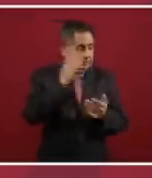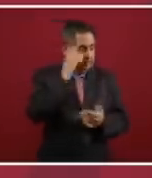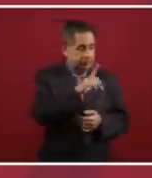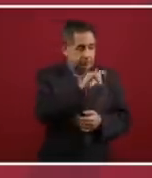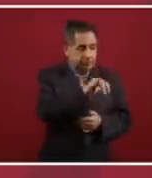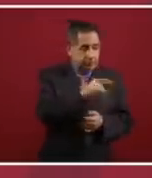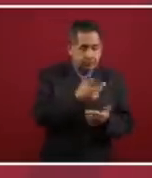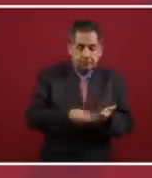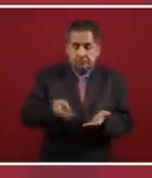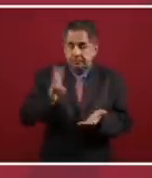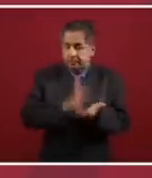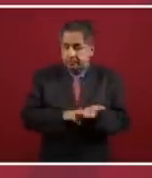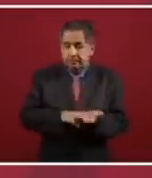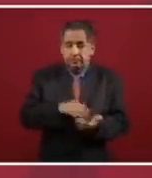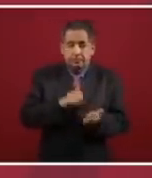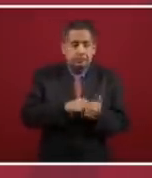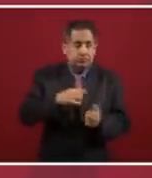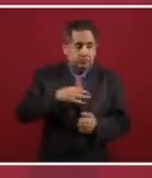y el de